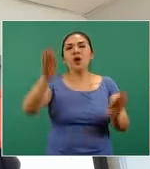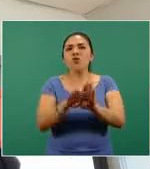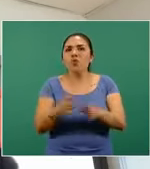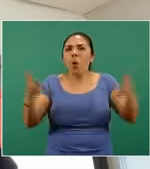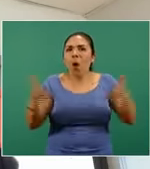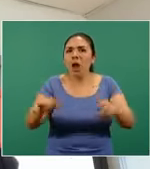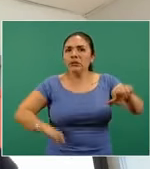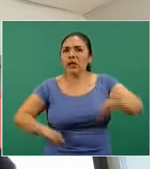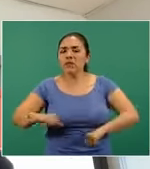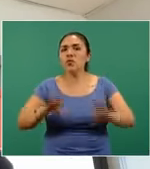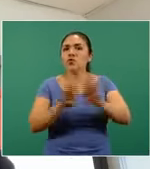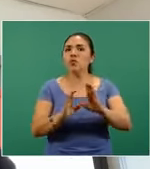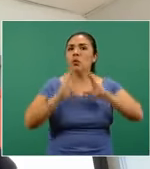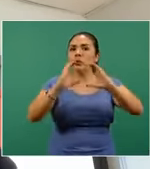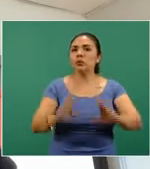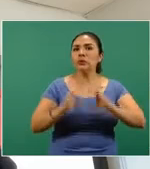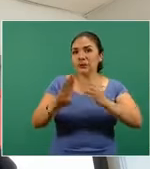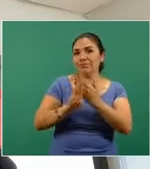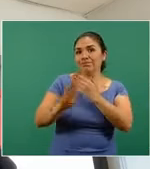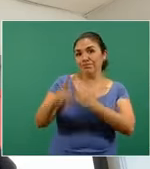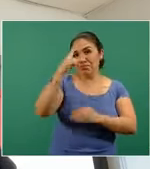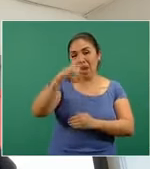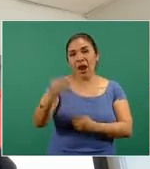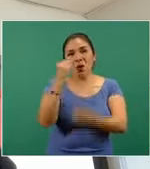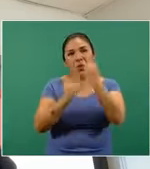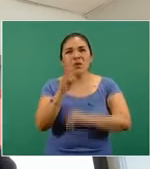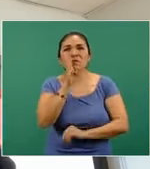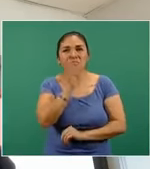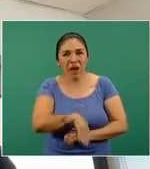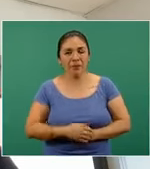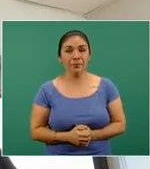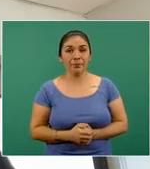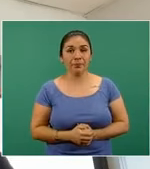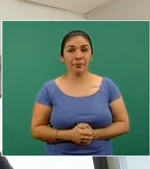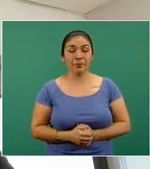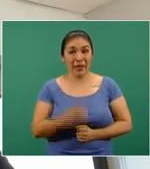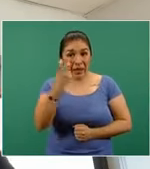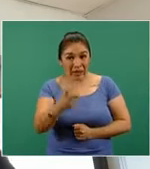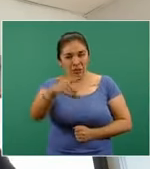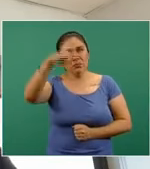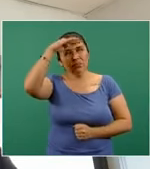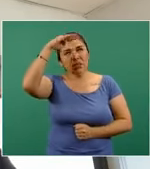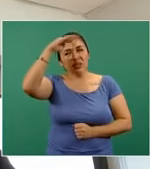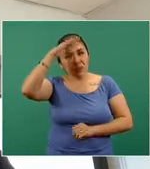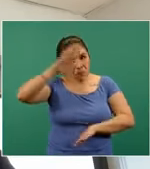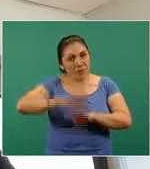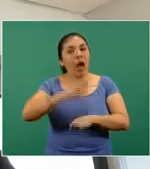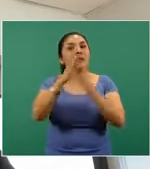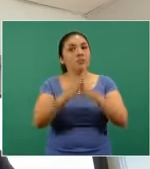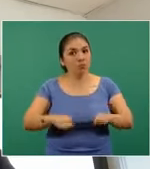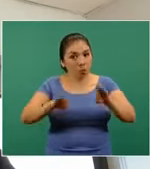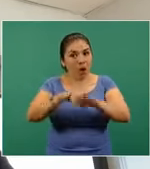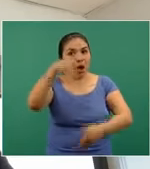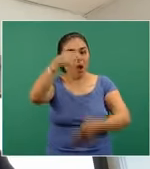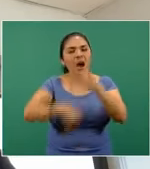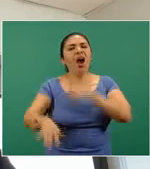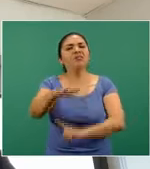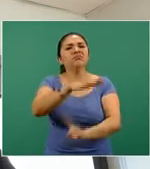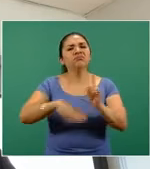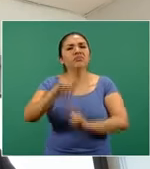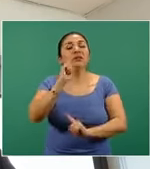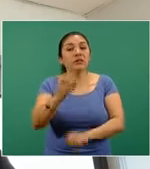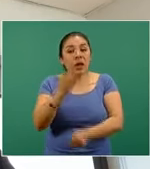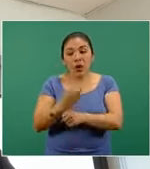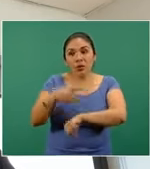acciones para prevenir todas las formas de mala nutrición. Esta reflexión tiene todavía más importancia en el contexto de